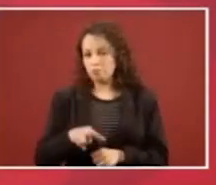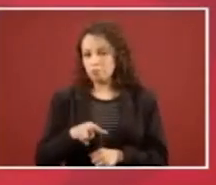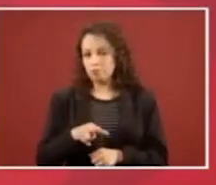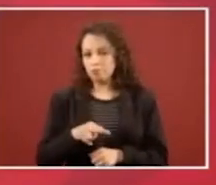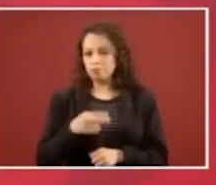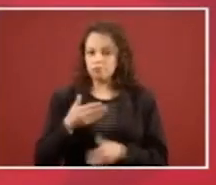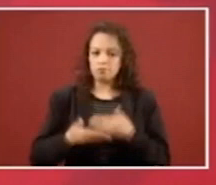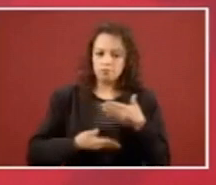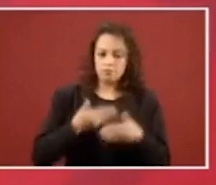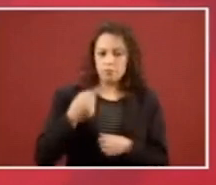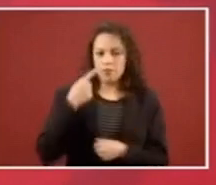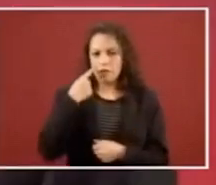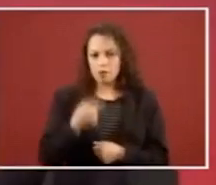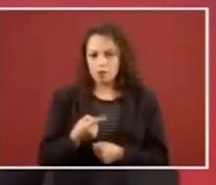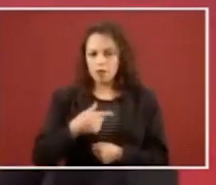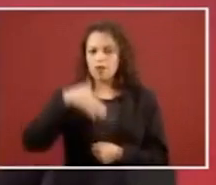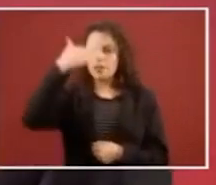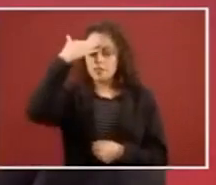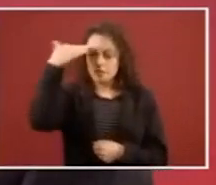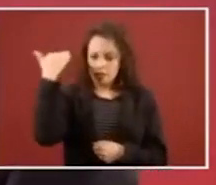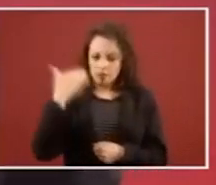se conozca